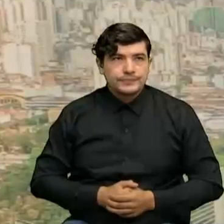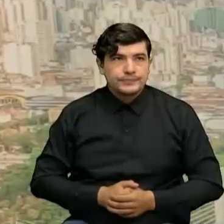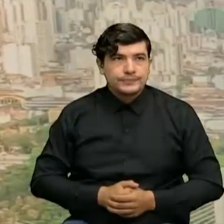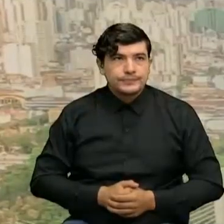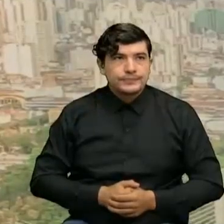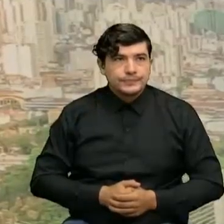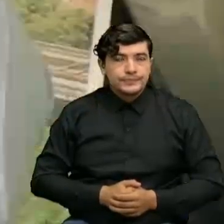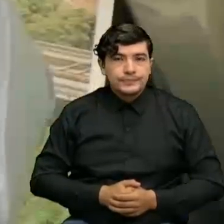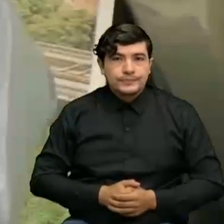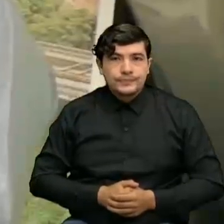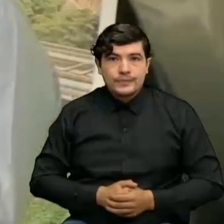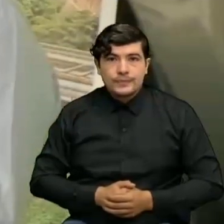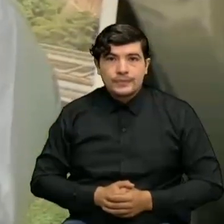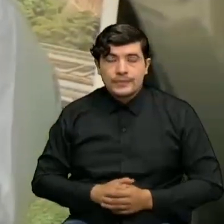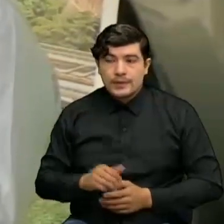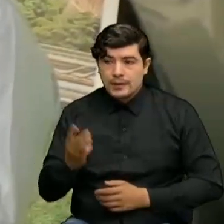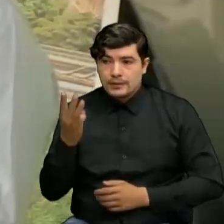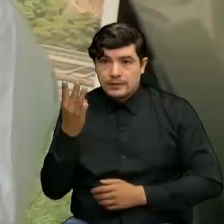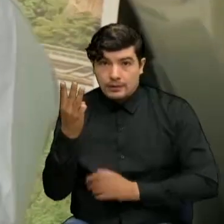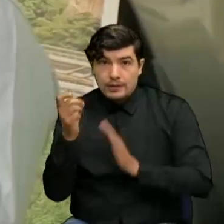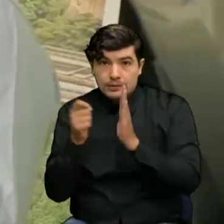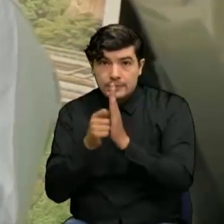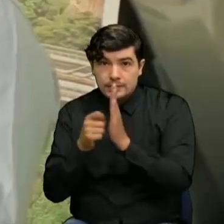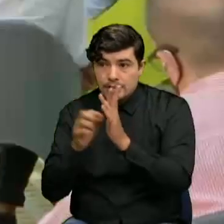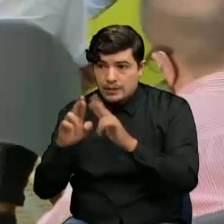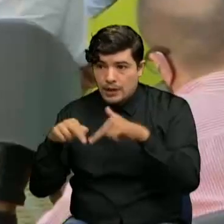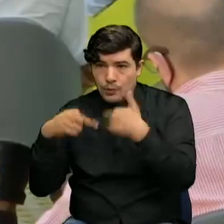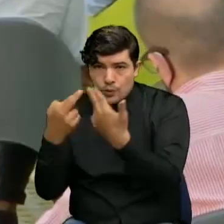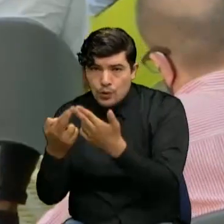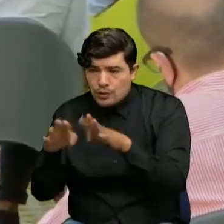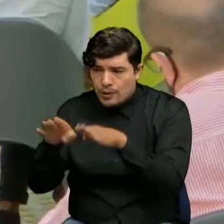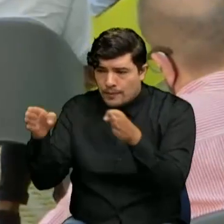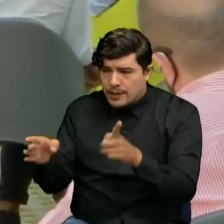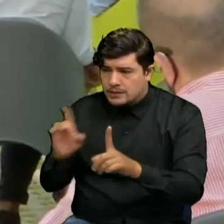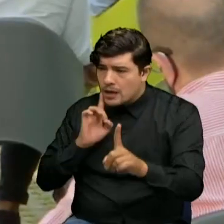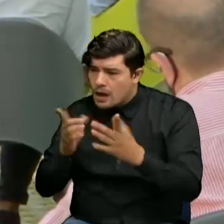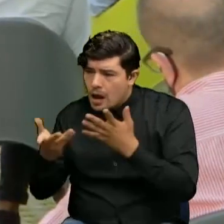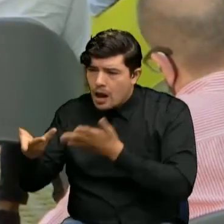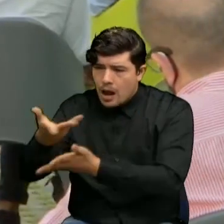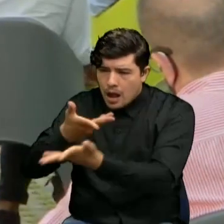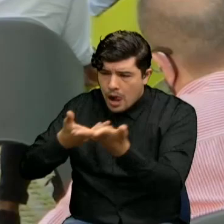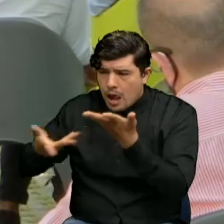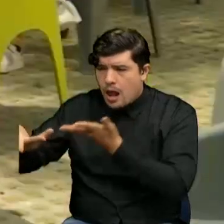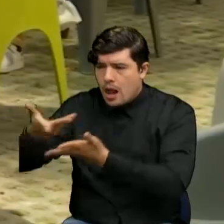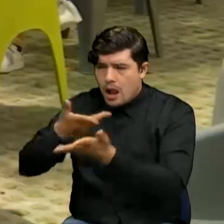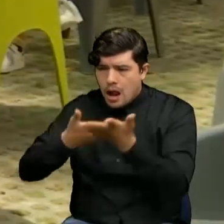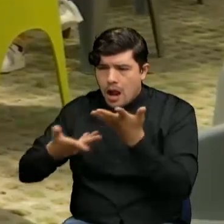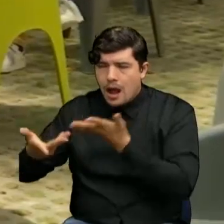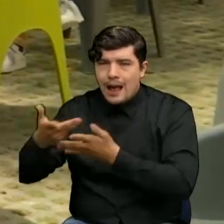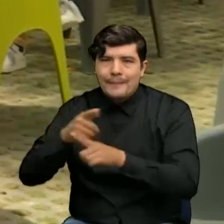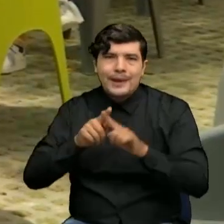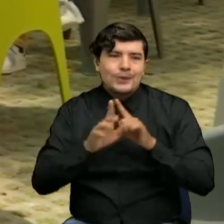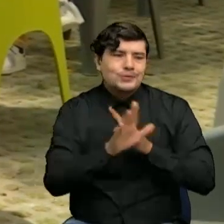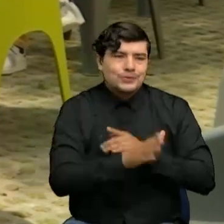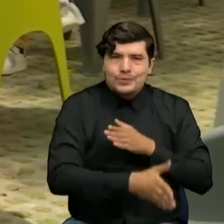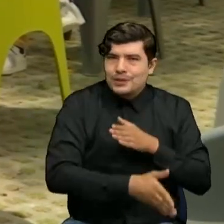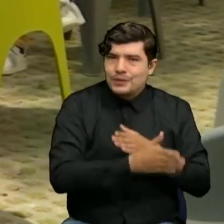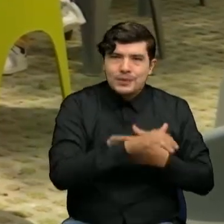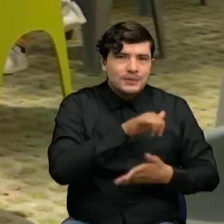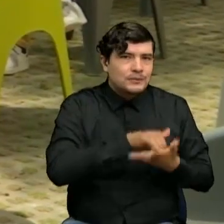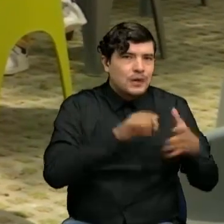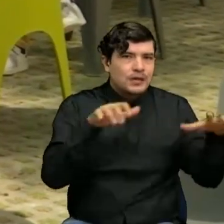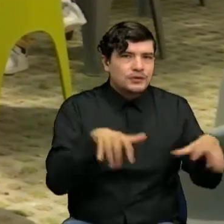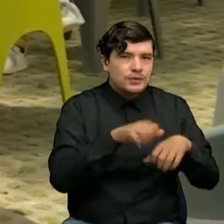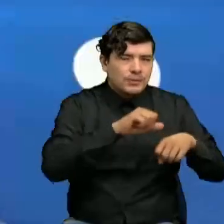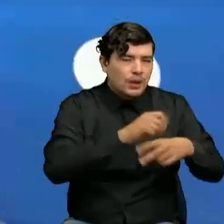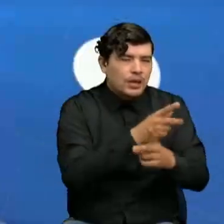Pido la Palabra. Pero a pesar de dichos encuentros, continúan los disturbios de los manifestantes y ataques a establecimientos